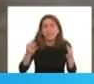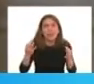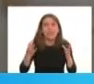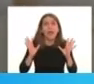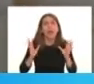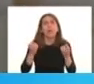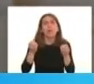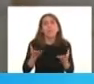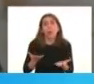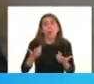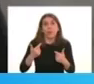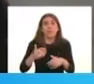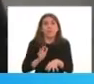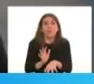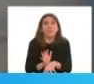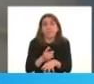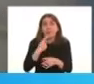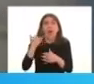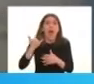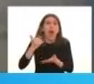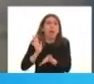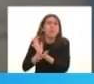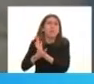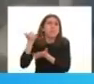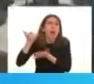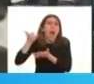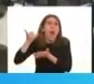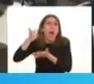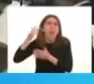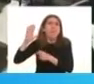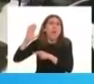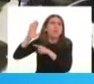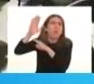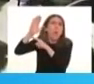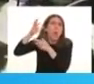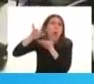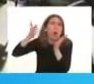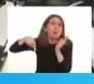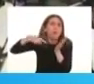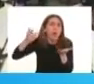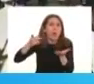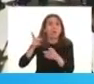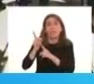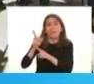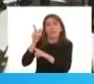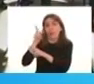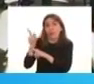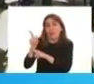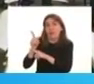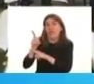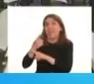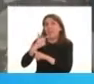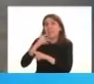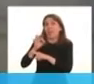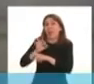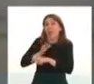porque evidentemente el destino existe. Y hay alguien que hizo que el 27 de octubre del año pasado